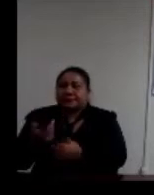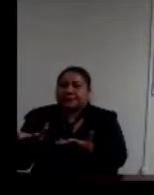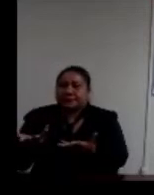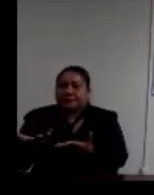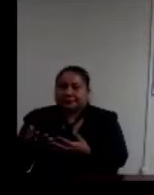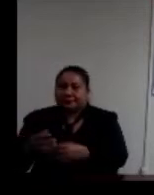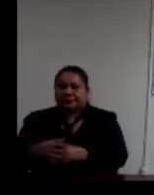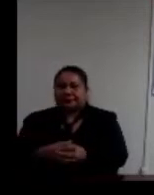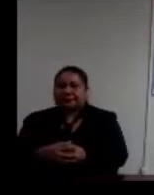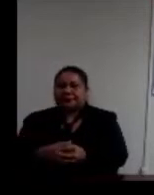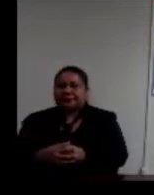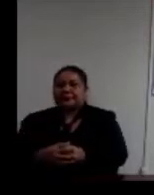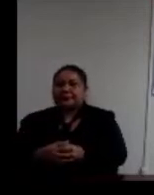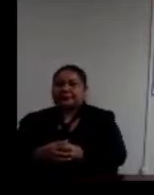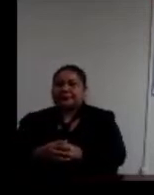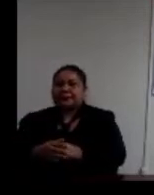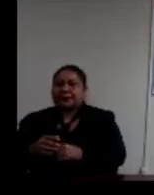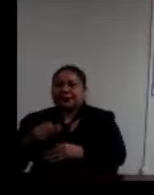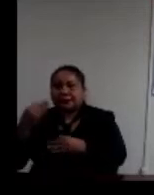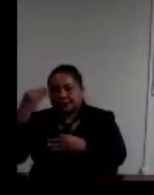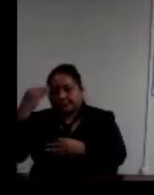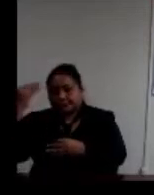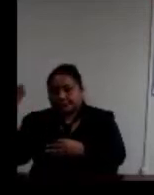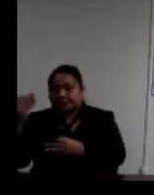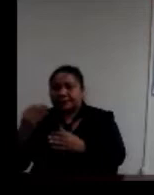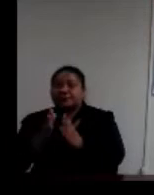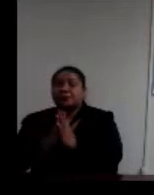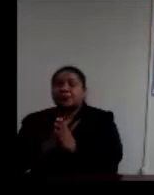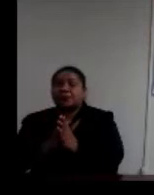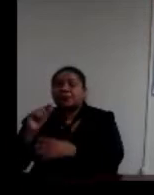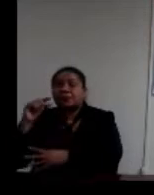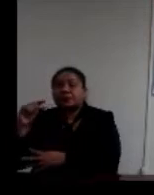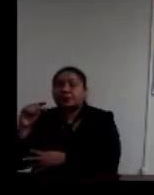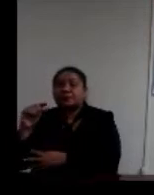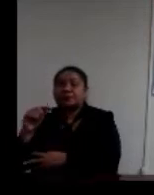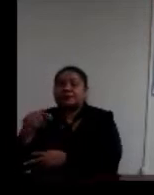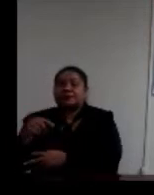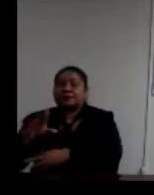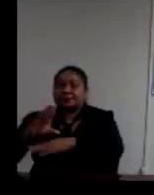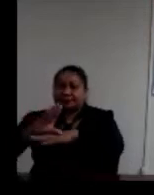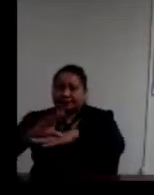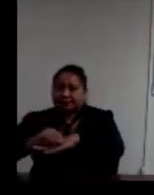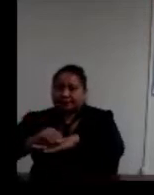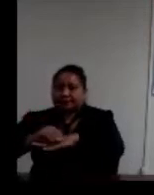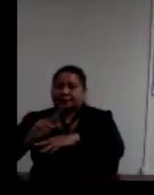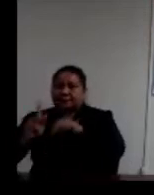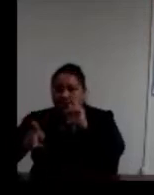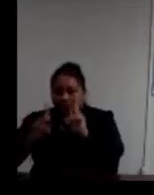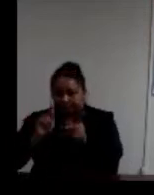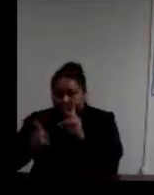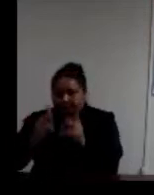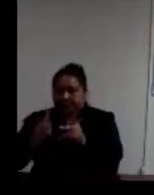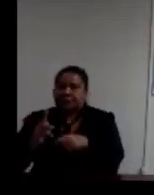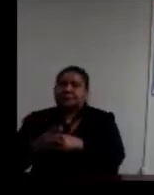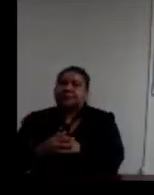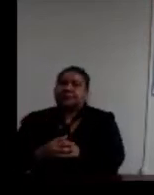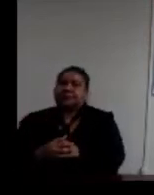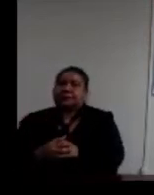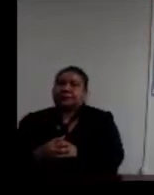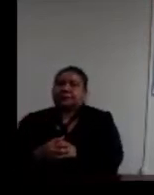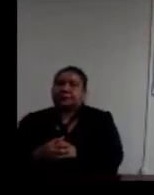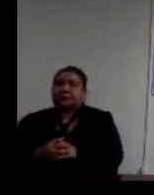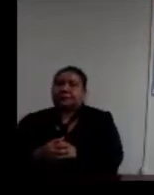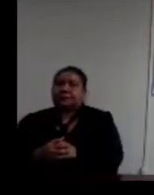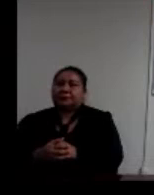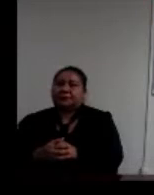que darle la pauta o el tiempo o el momento para permitirle la cuestión, si él permite hacer el contacto